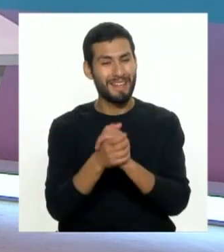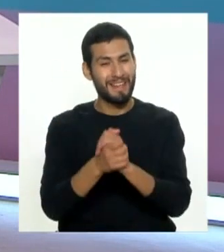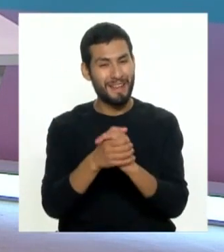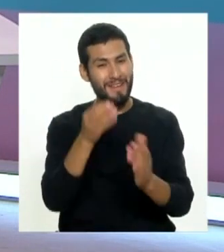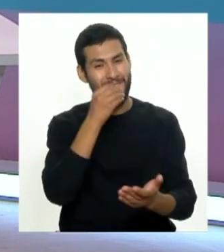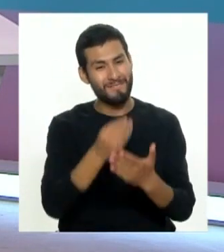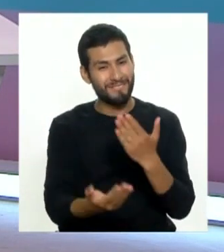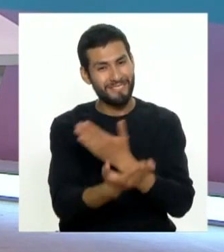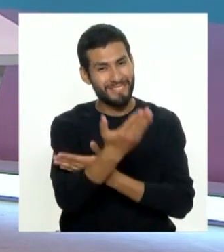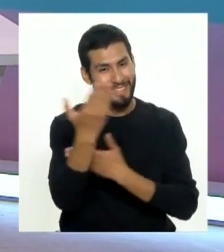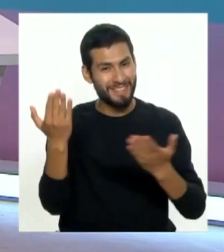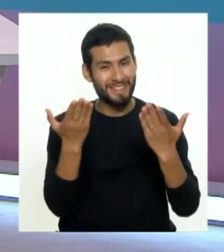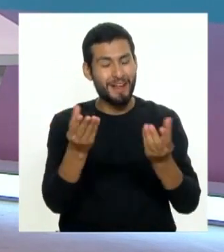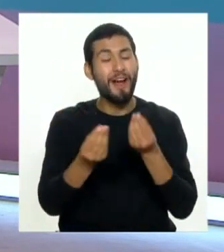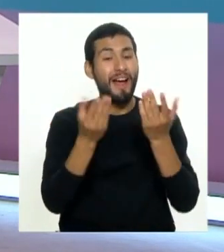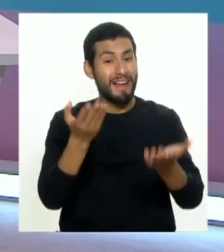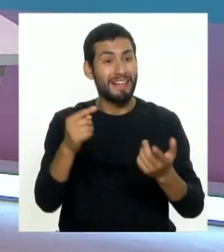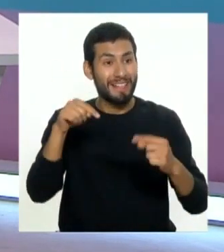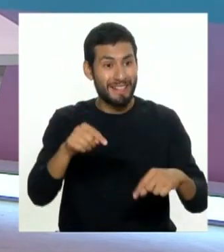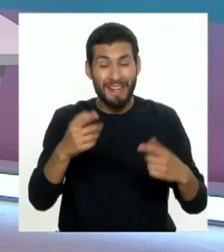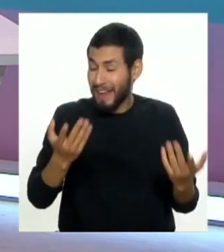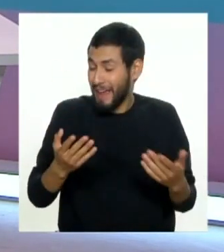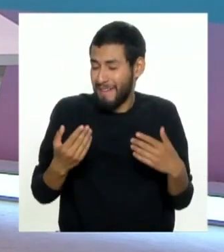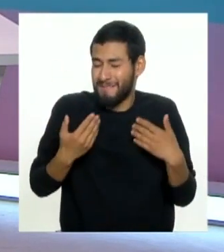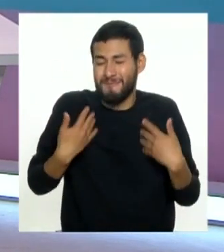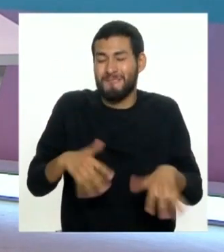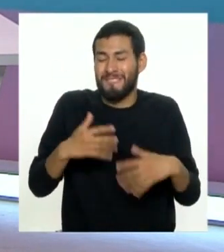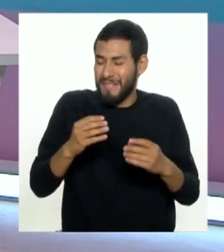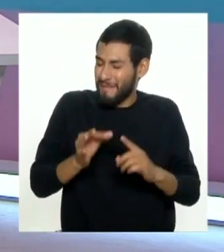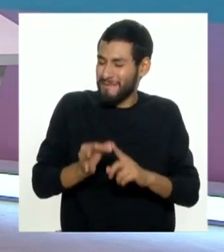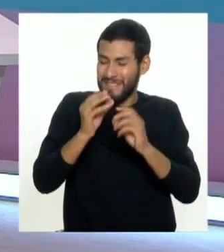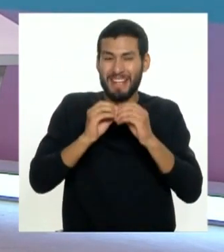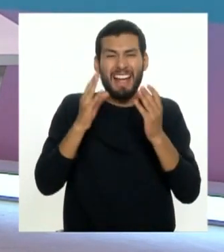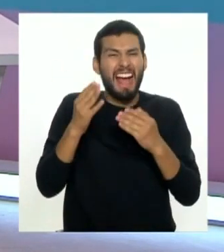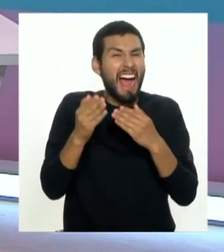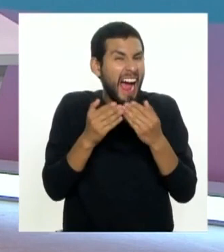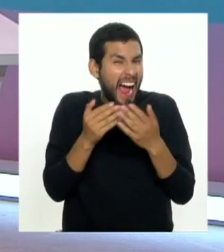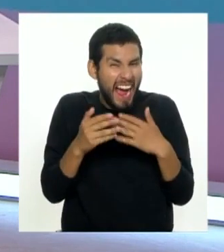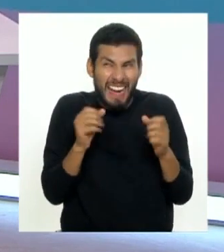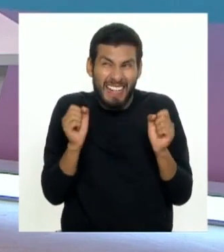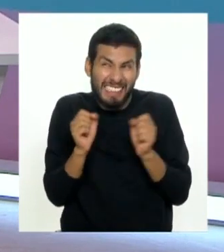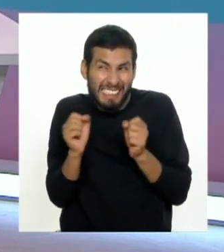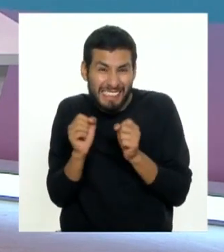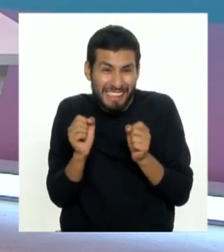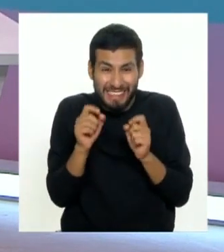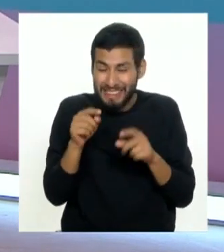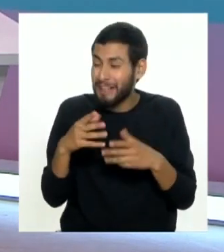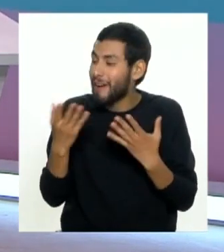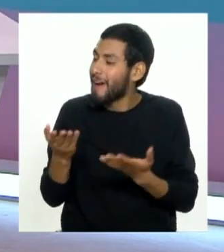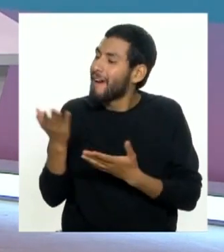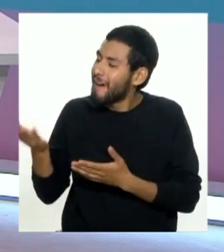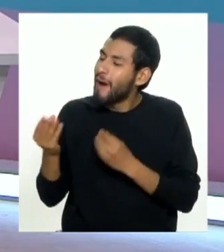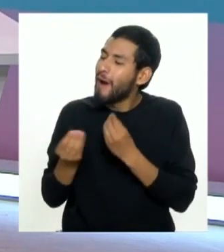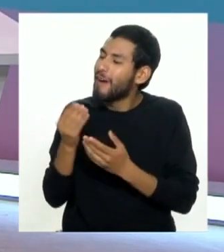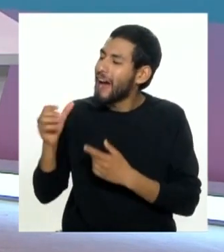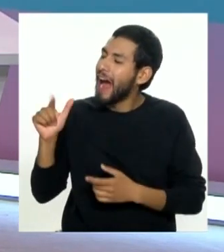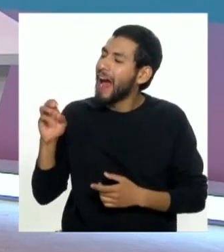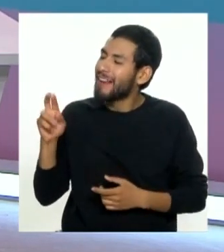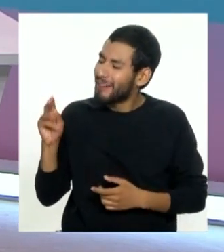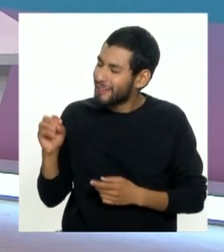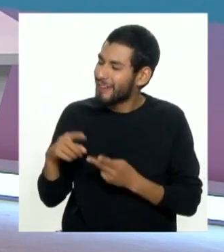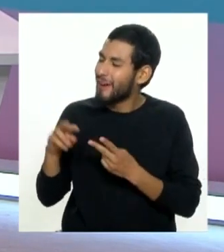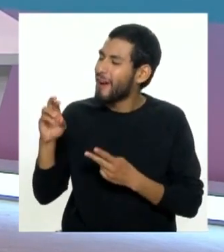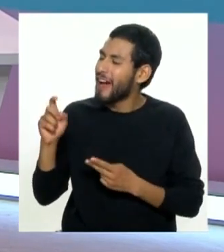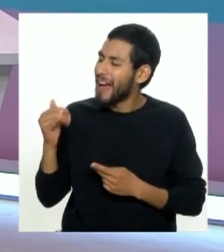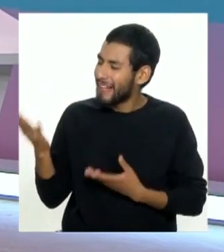Buenos días, buenos días. ¿Cómo están? Deseándoles que tengan un maravilloso día, aunque está haciendo un poquitito de frío. ¿Cómo están, Alberto, Roxana? Y